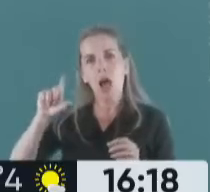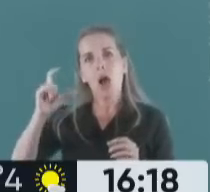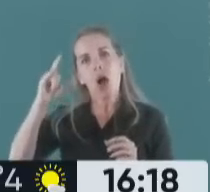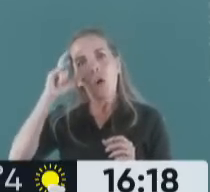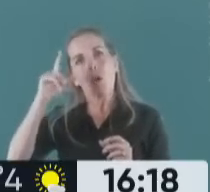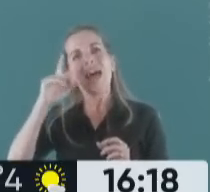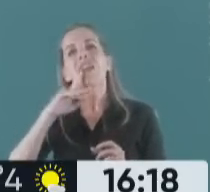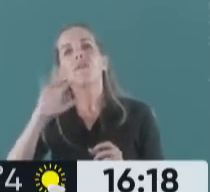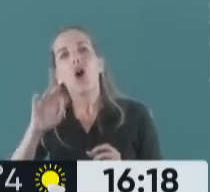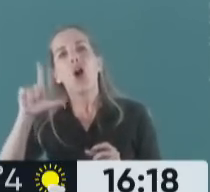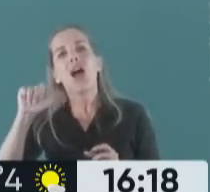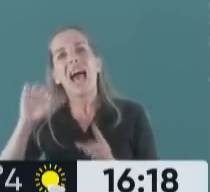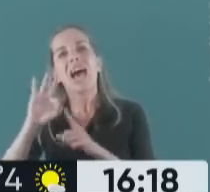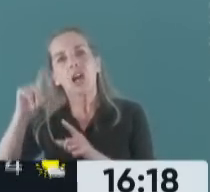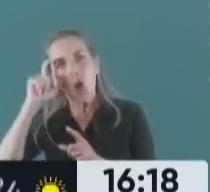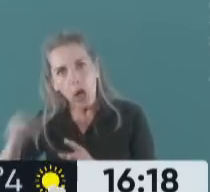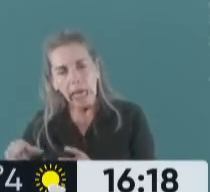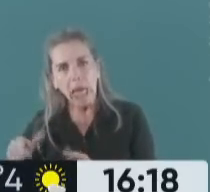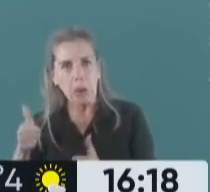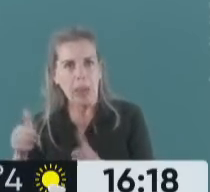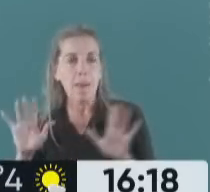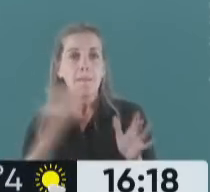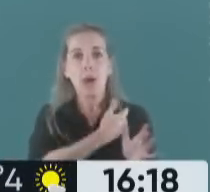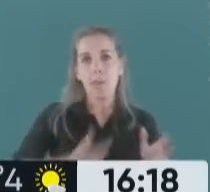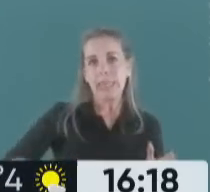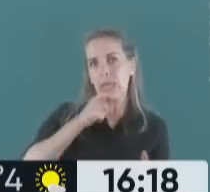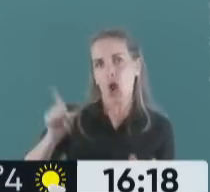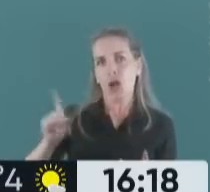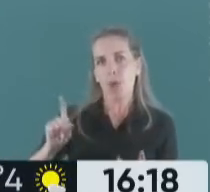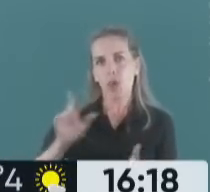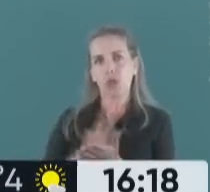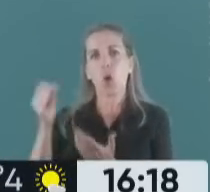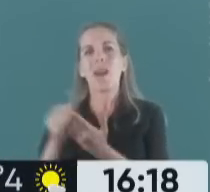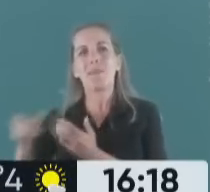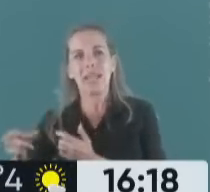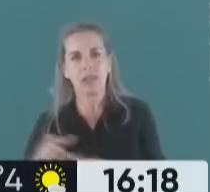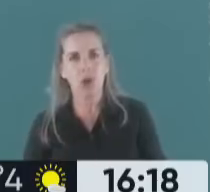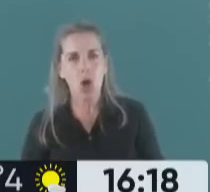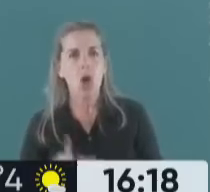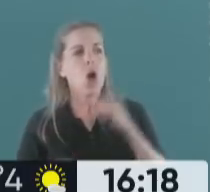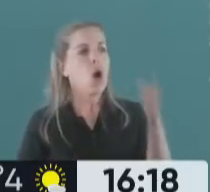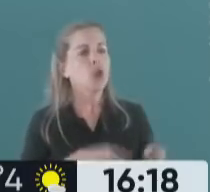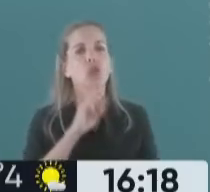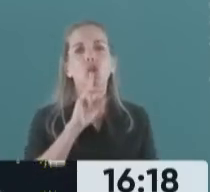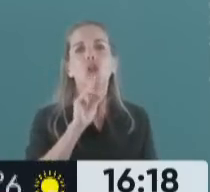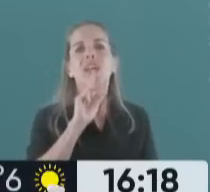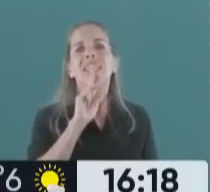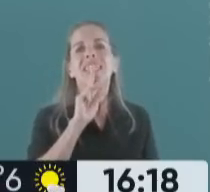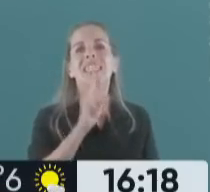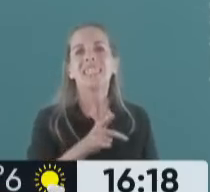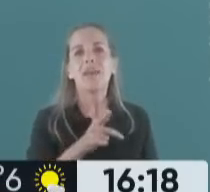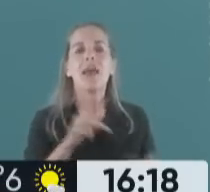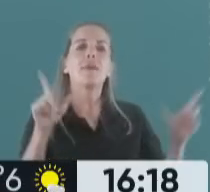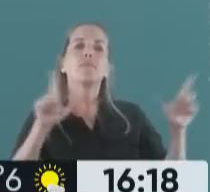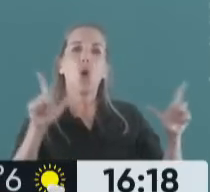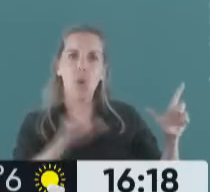no responde declaraciones de un ministro de una provincia. Muchas gracias. Gastón Zulech, de TV Pública. ¿Qué tal, Gabriela? Muy